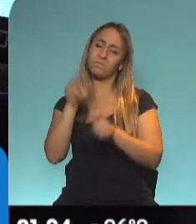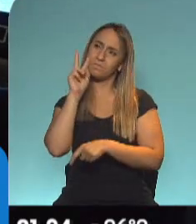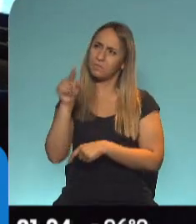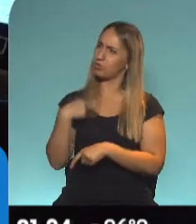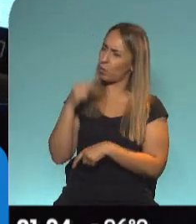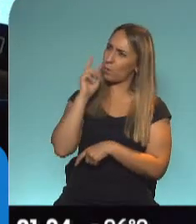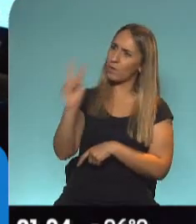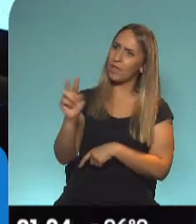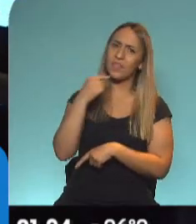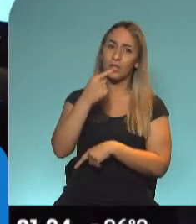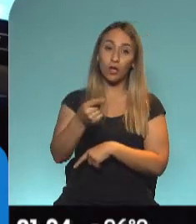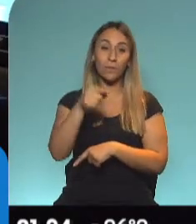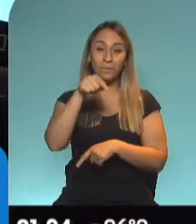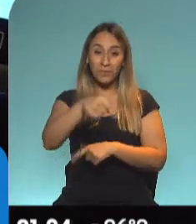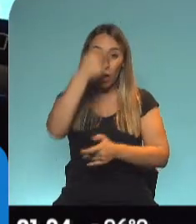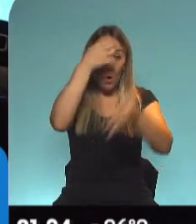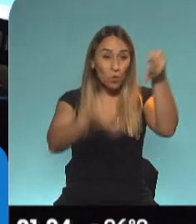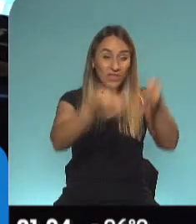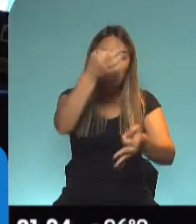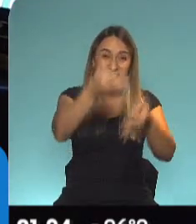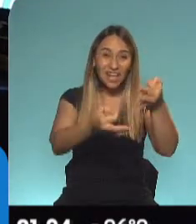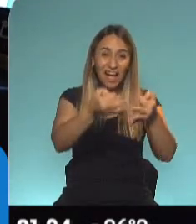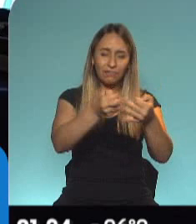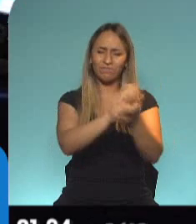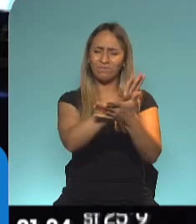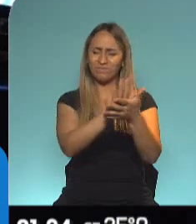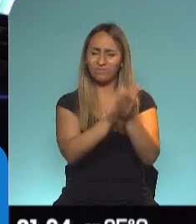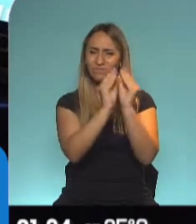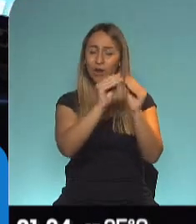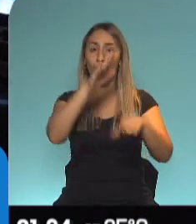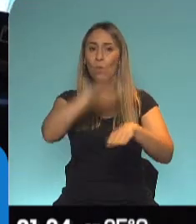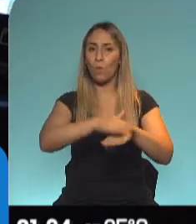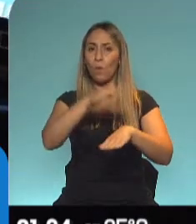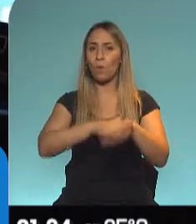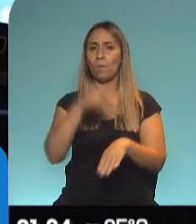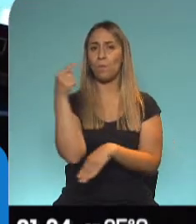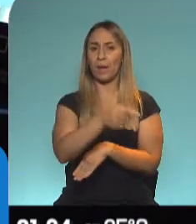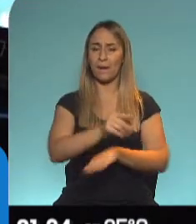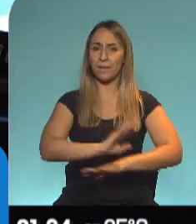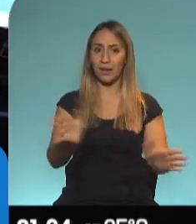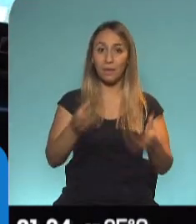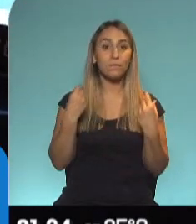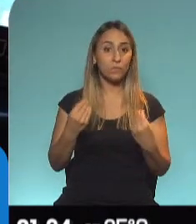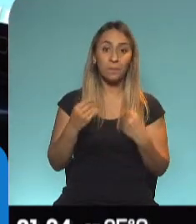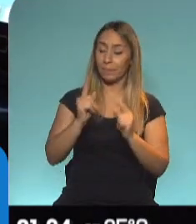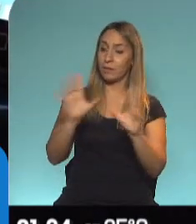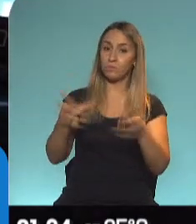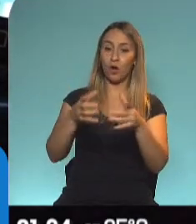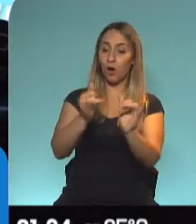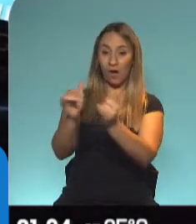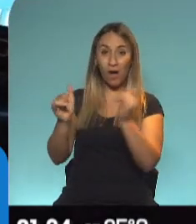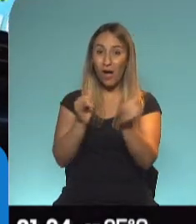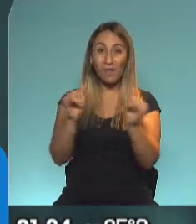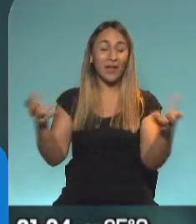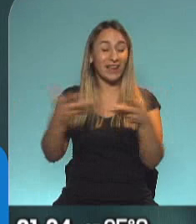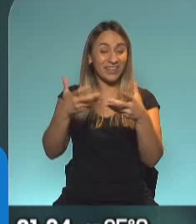llevar sangre en sus manos. Claro. Porque van a salir esos jóvenes reunidos que llegarán a